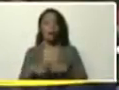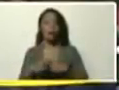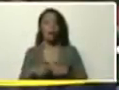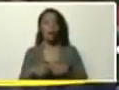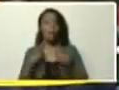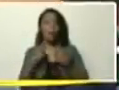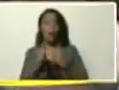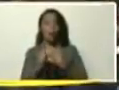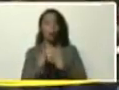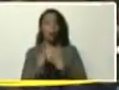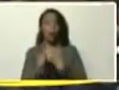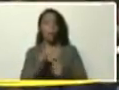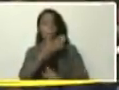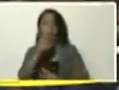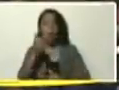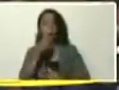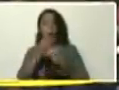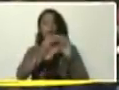para seguirla